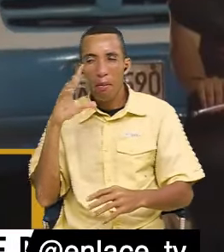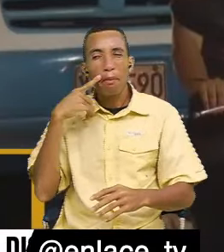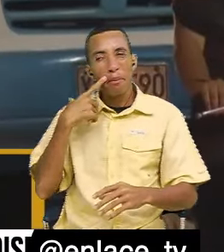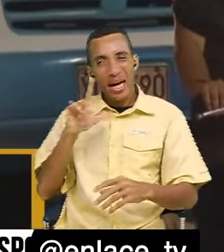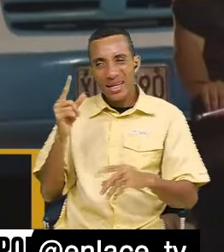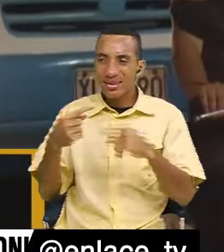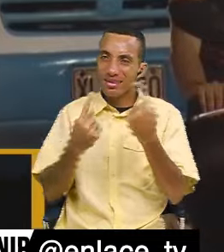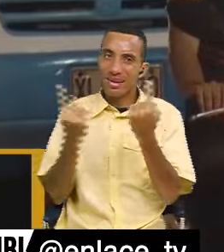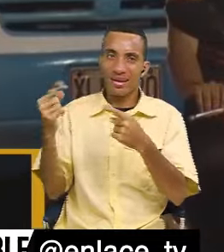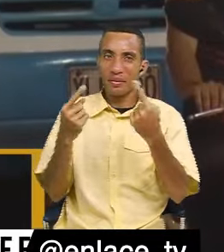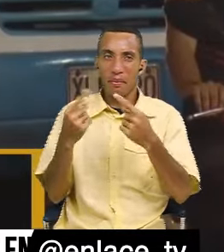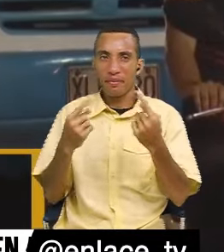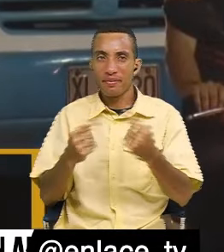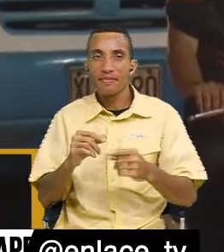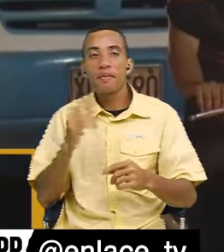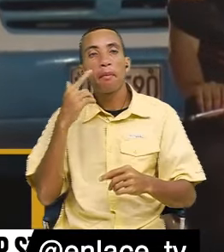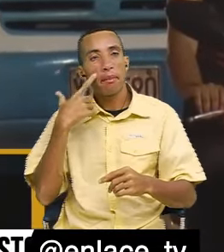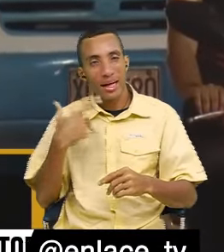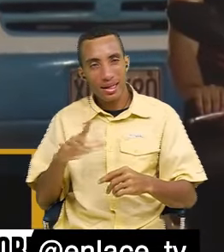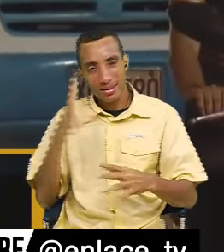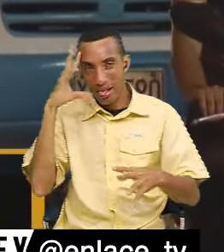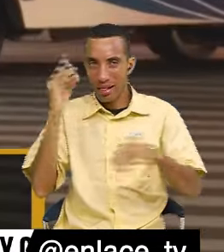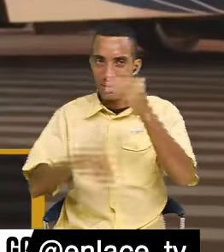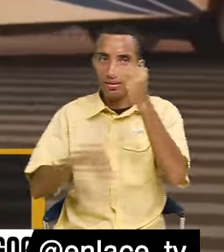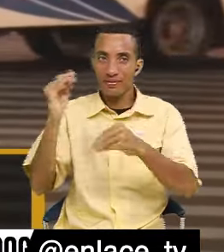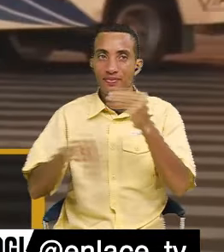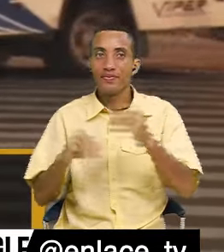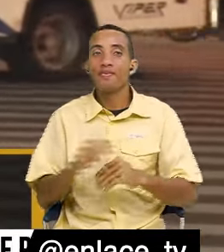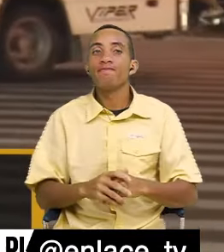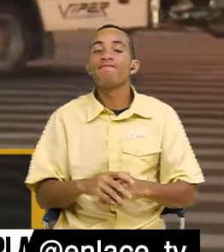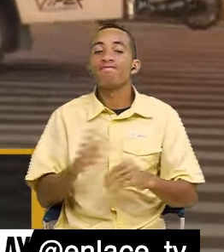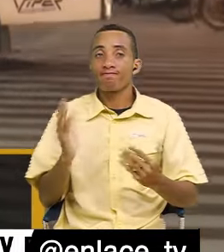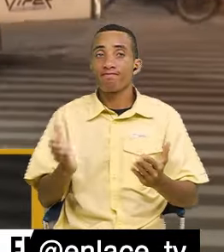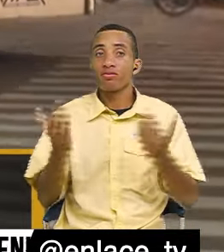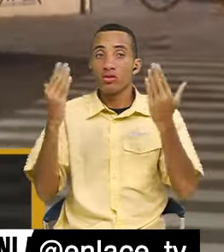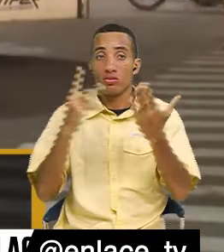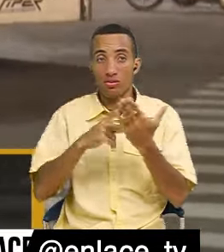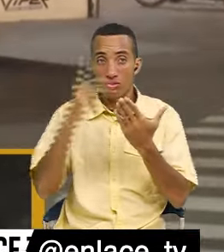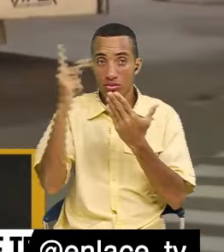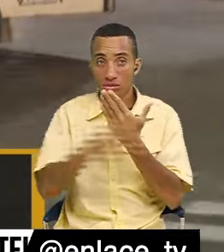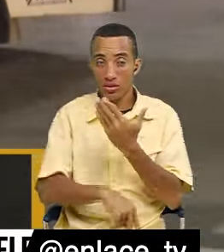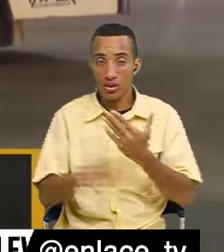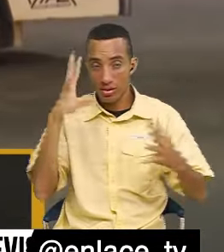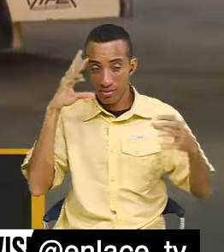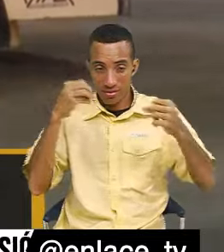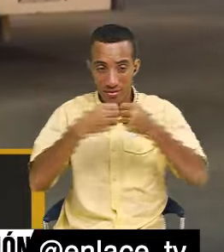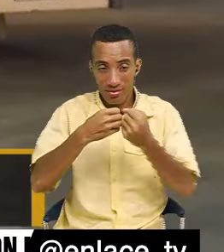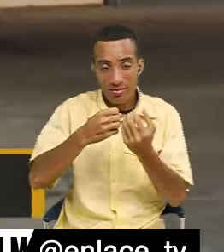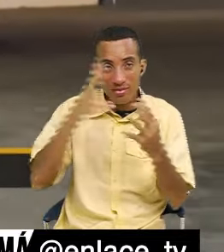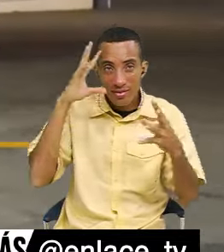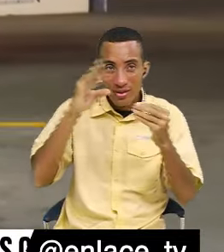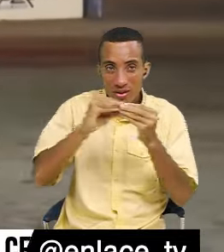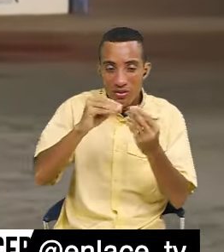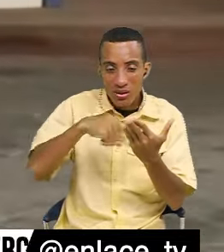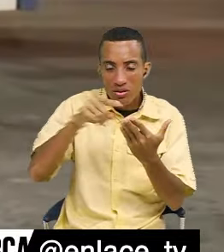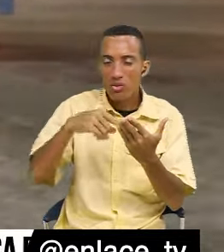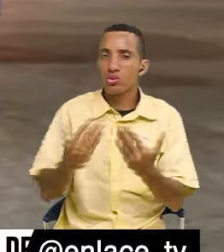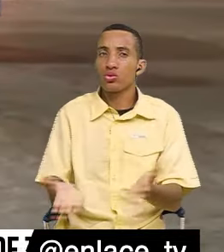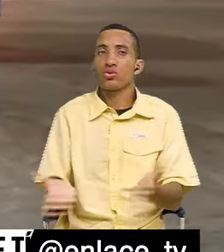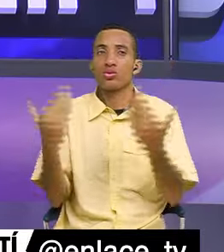los desacuerdos y dar rienda suelta al convenio que beneficiará a más de 40.000 estudiantes de colegios oficiales de la zona urbana y